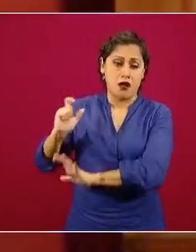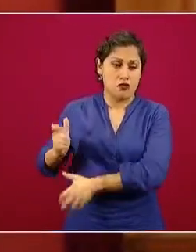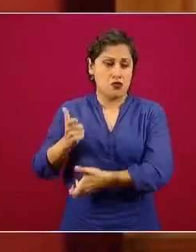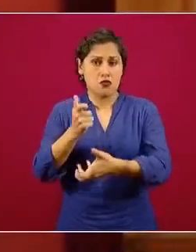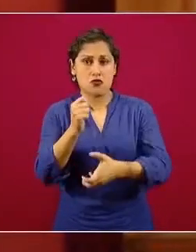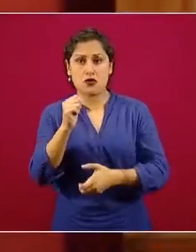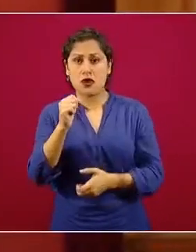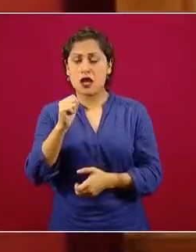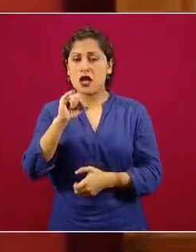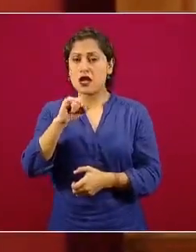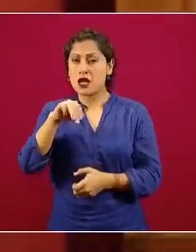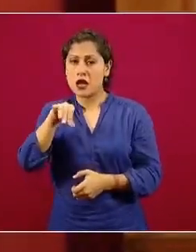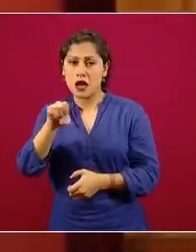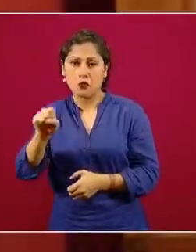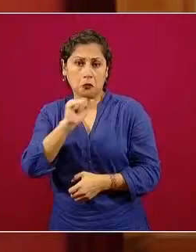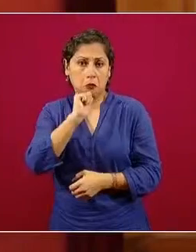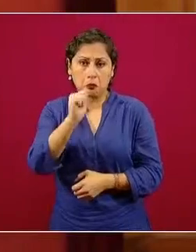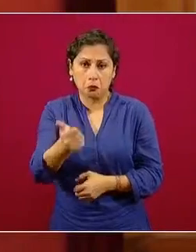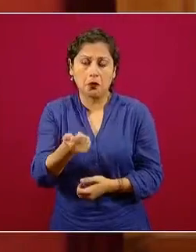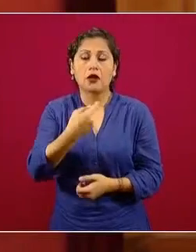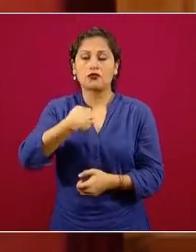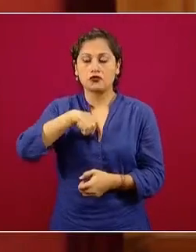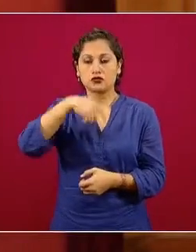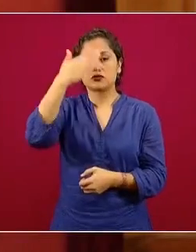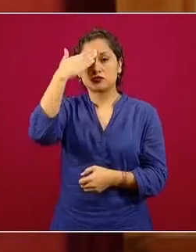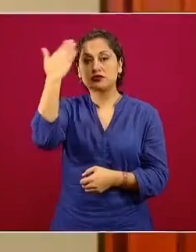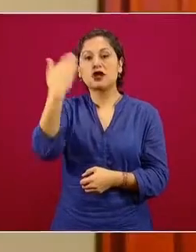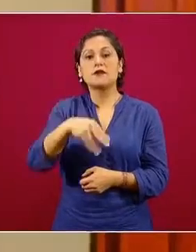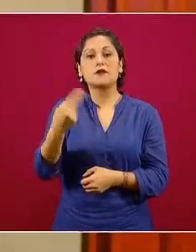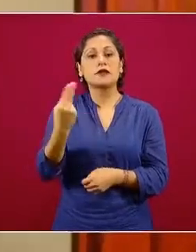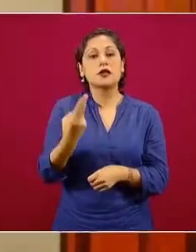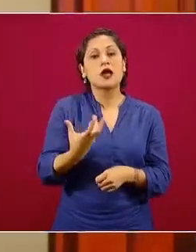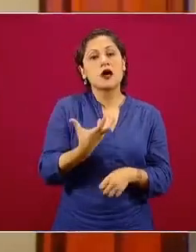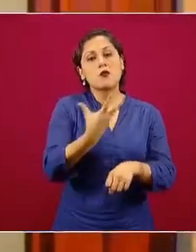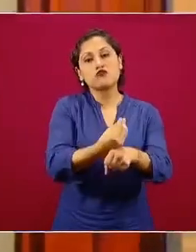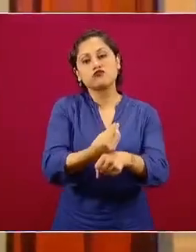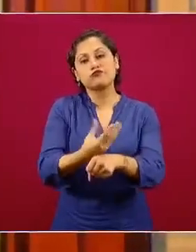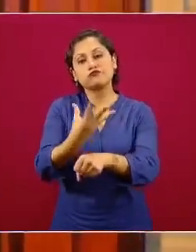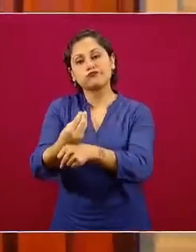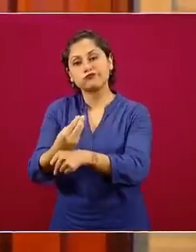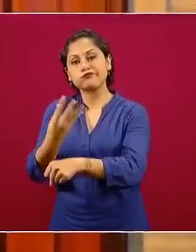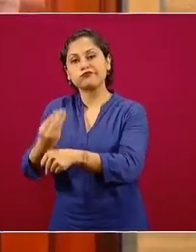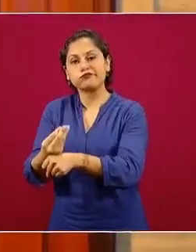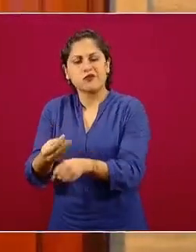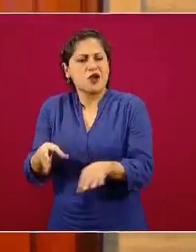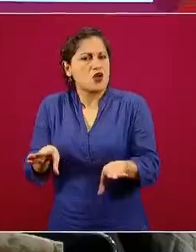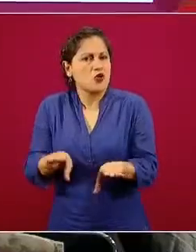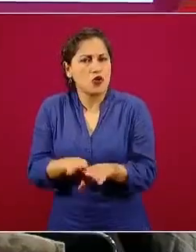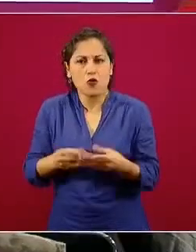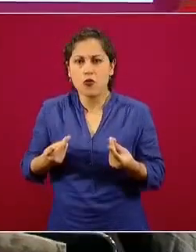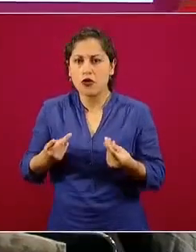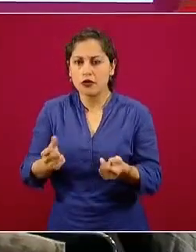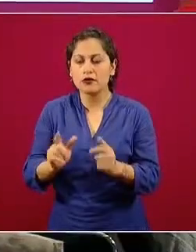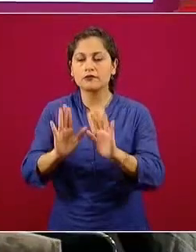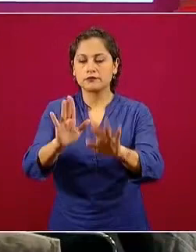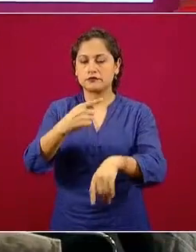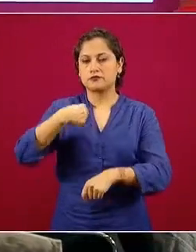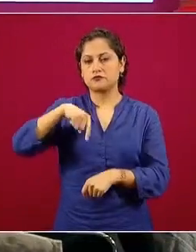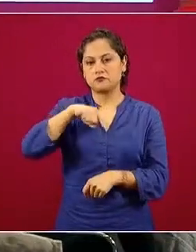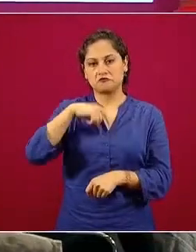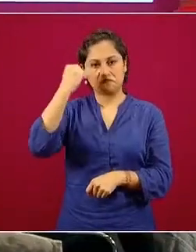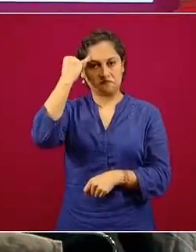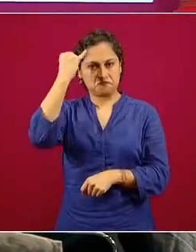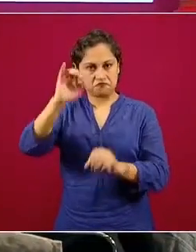necesitábamos crecer que necesitábamos fortalecer y ahí fue que seguimos varias estrategias la primera fue esta